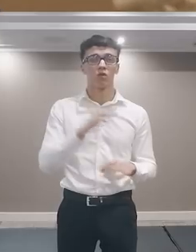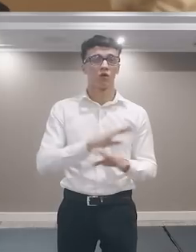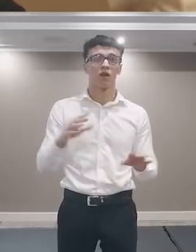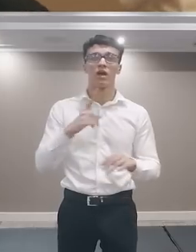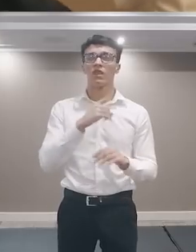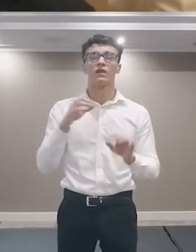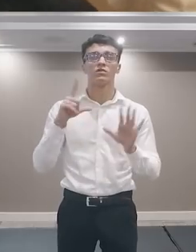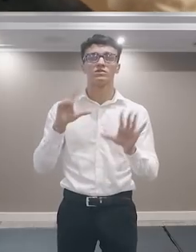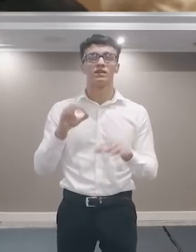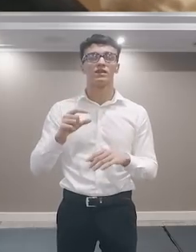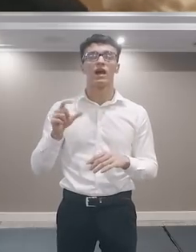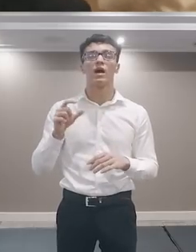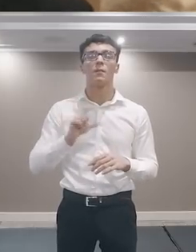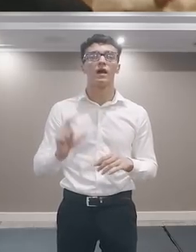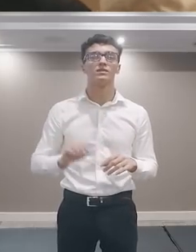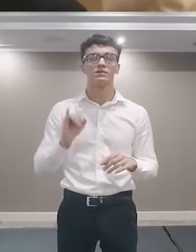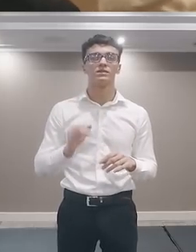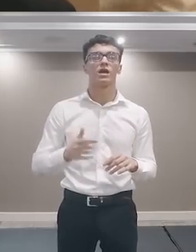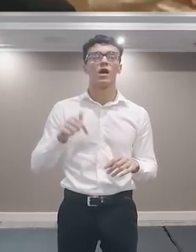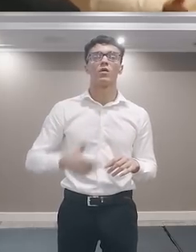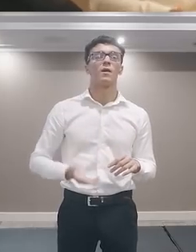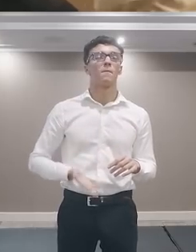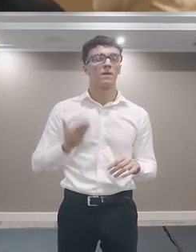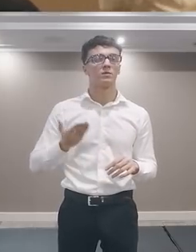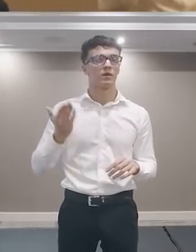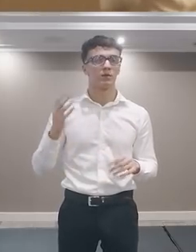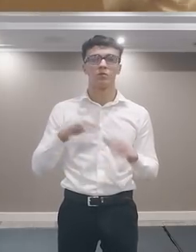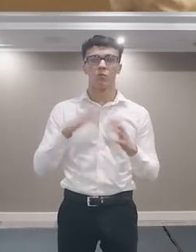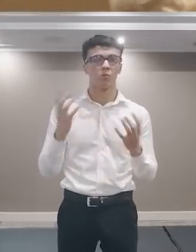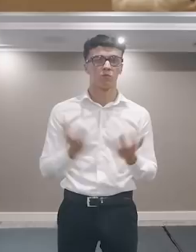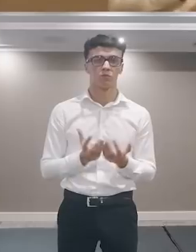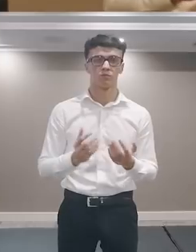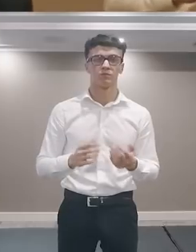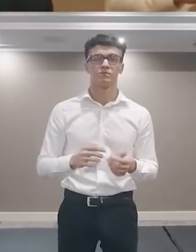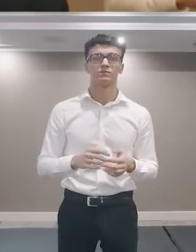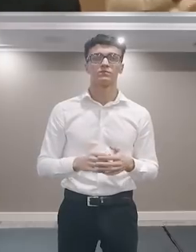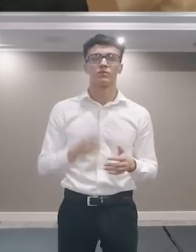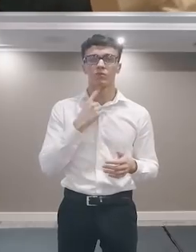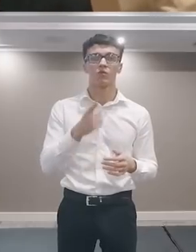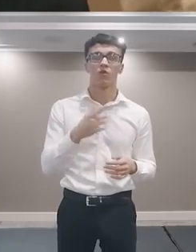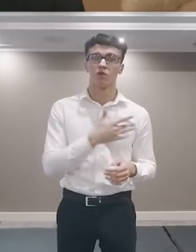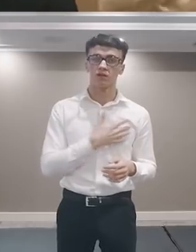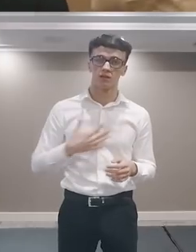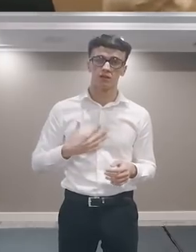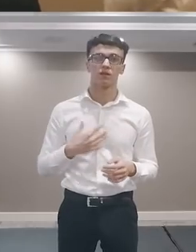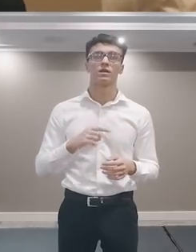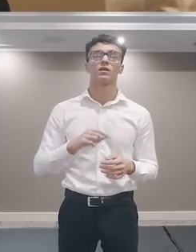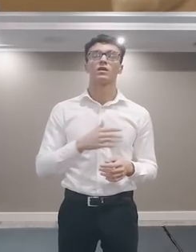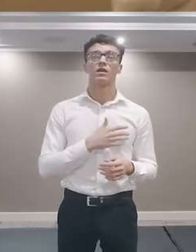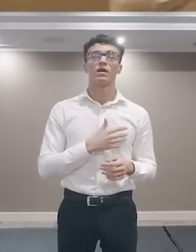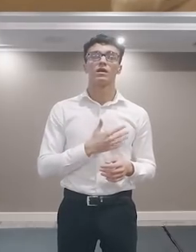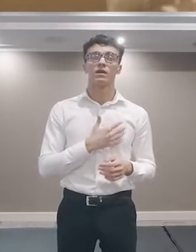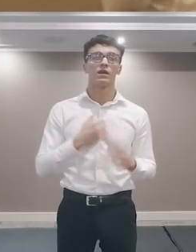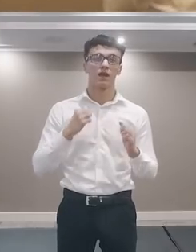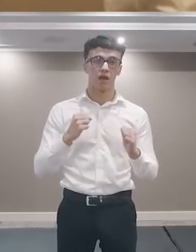170 países vamos a parar y si a ti te aporta valor si tú te beneficias lo entiendes y lo hace es perfecto y si no haces y